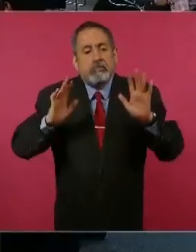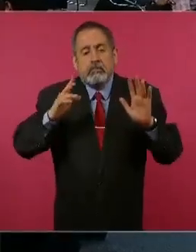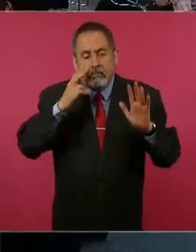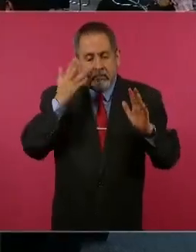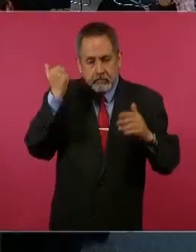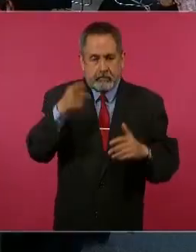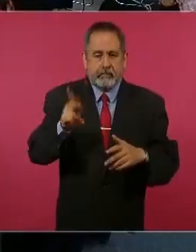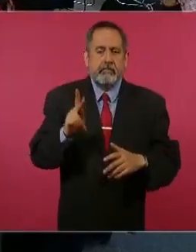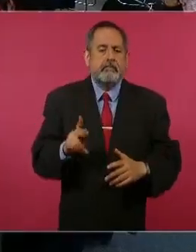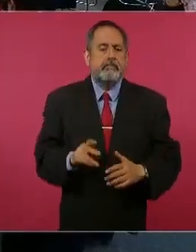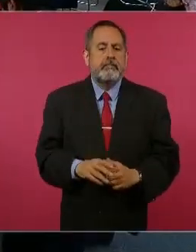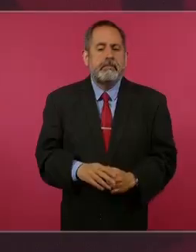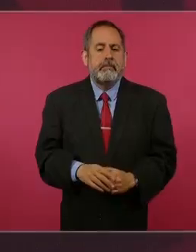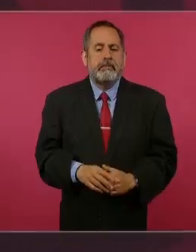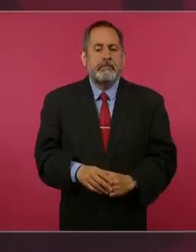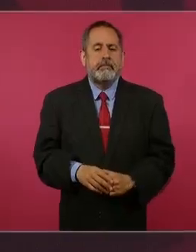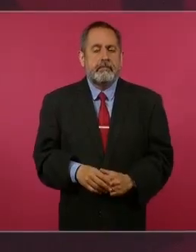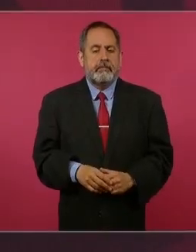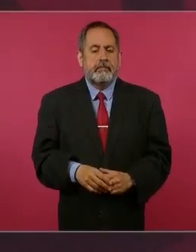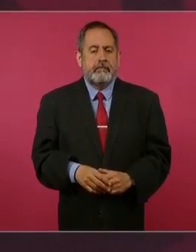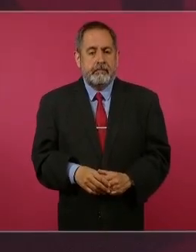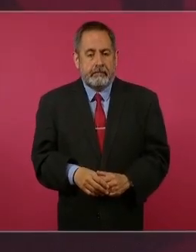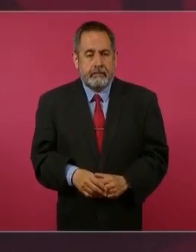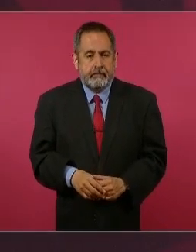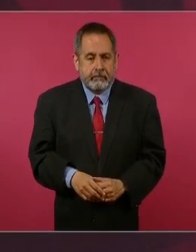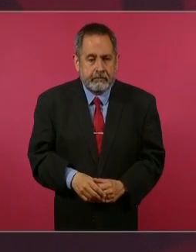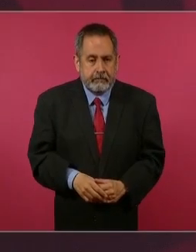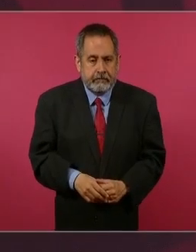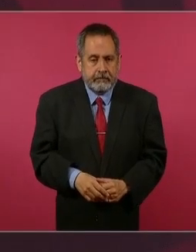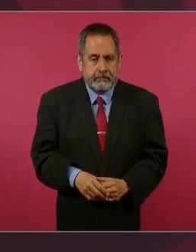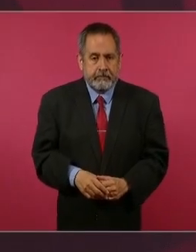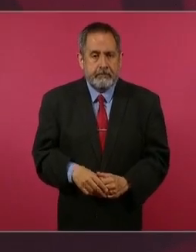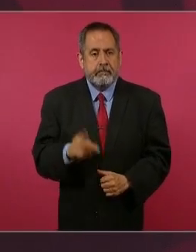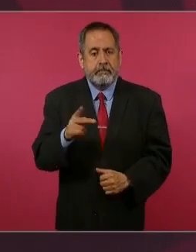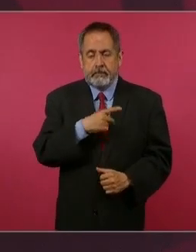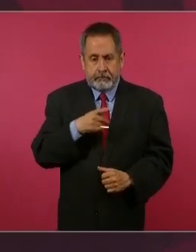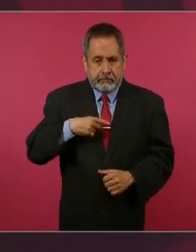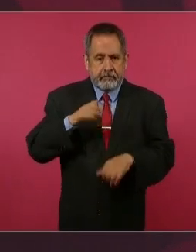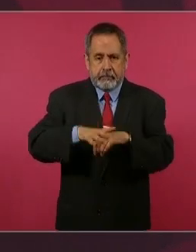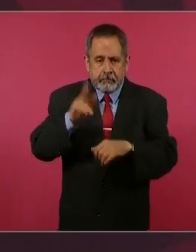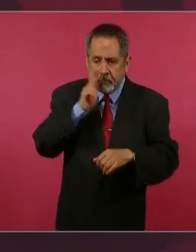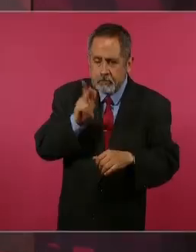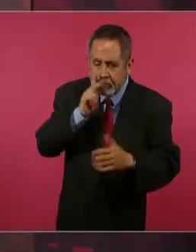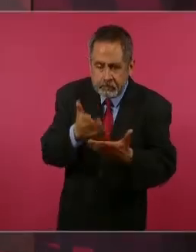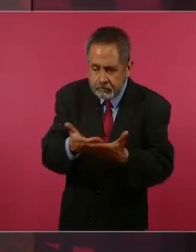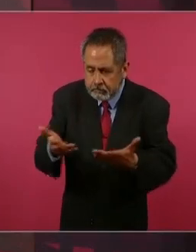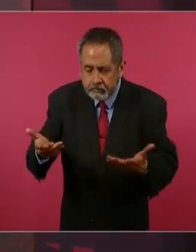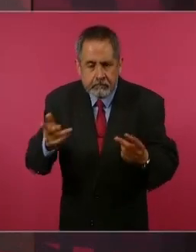pero tenemos que tener más elementos